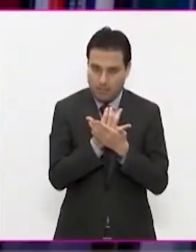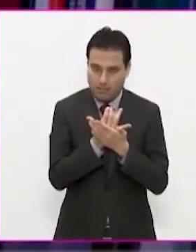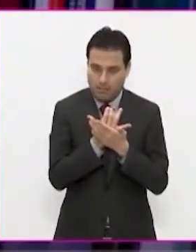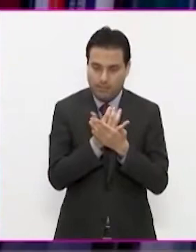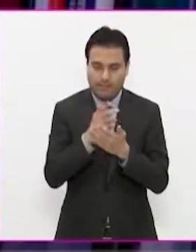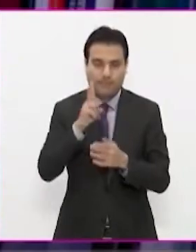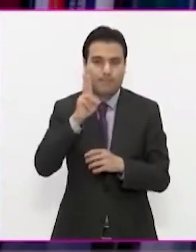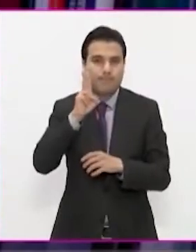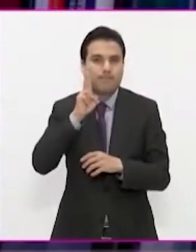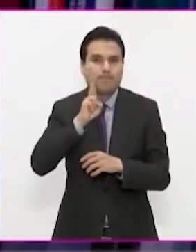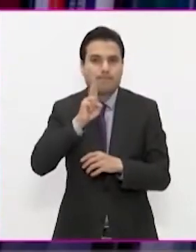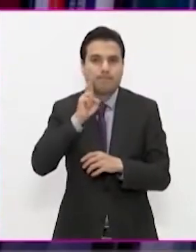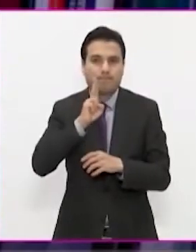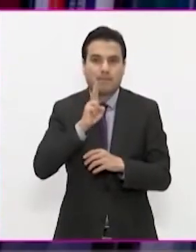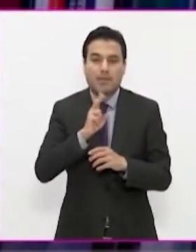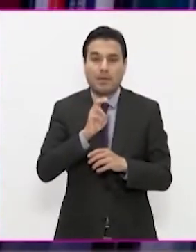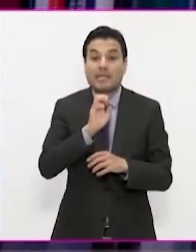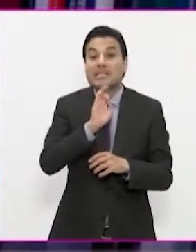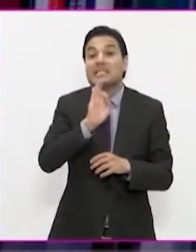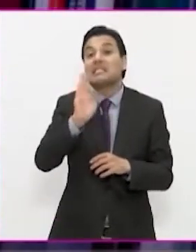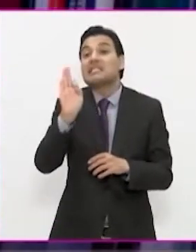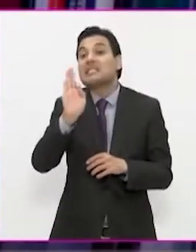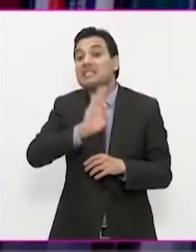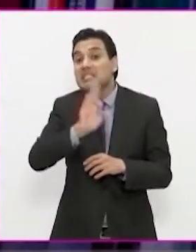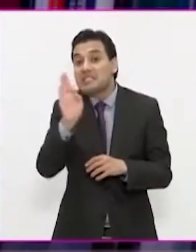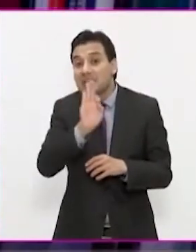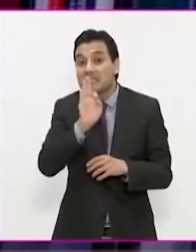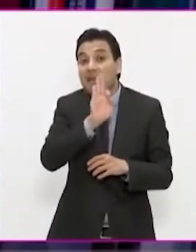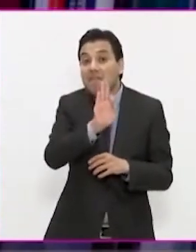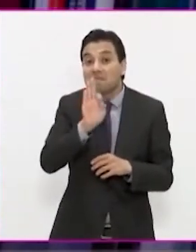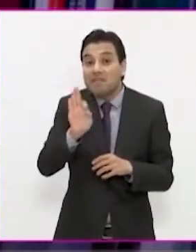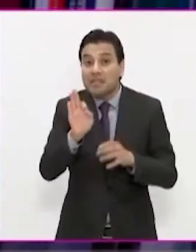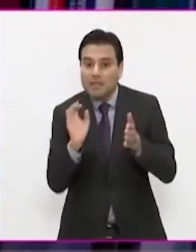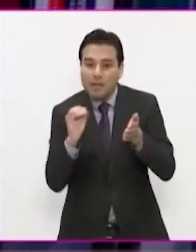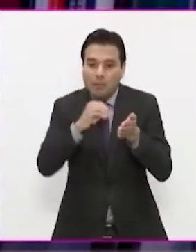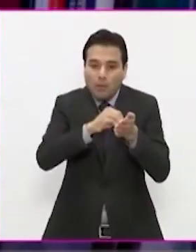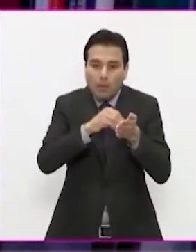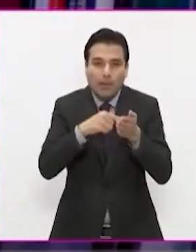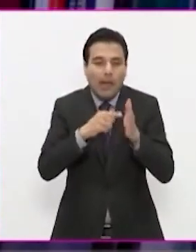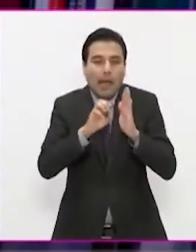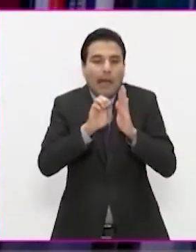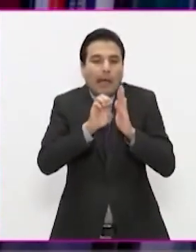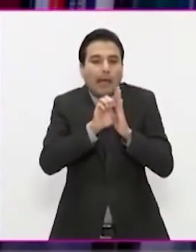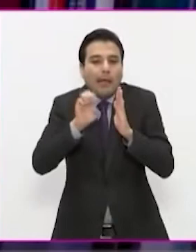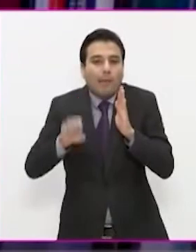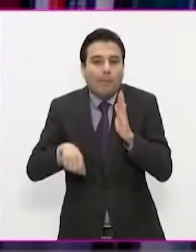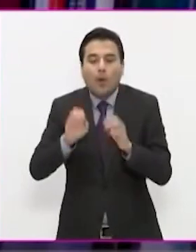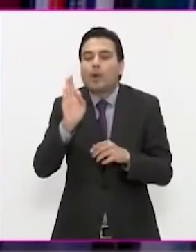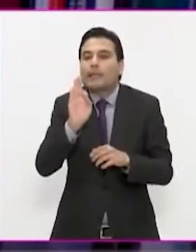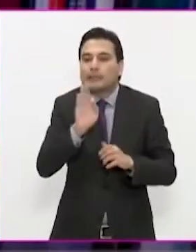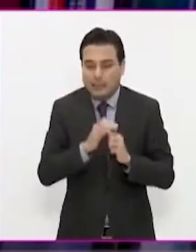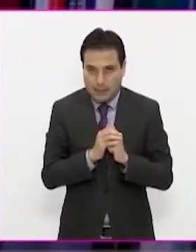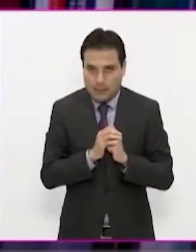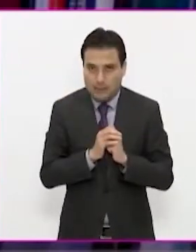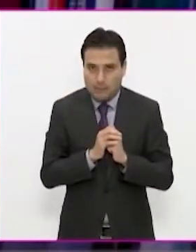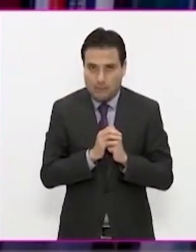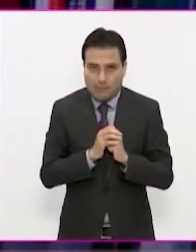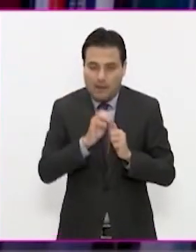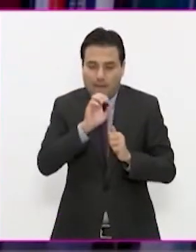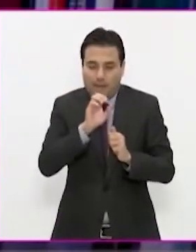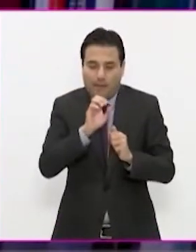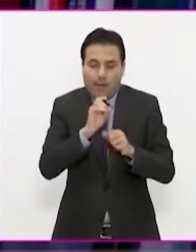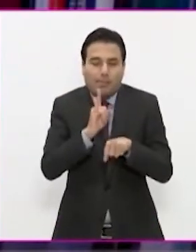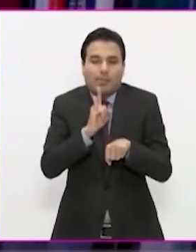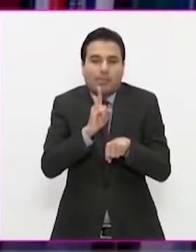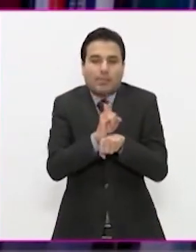posibles fechas que se plantean en el informe son simplemente ejemplos de cómo operaría el inicio el transcurso de estos